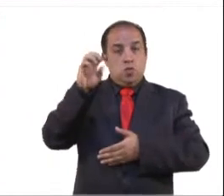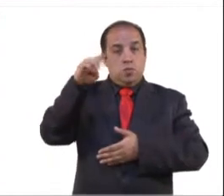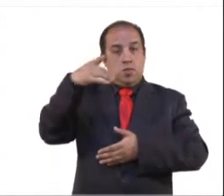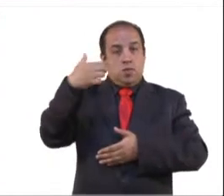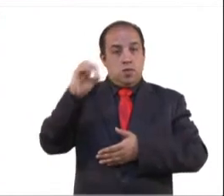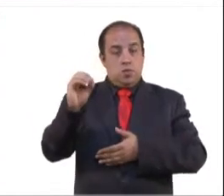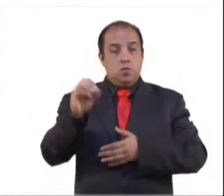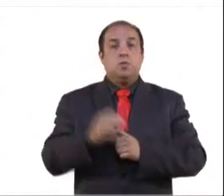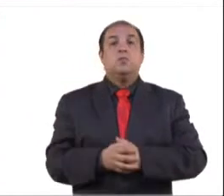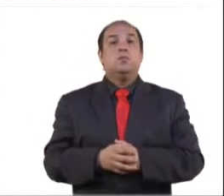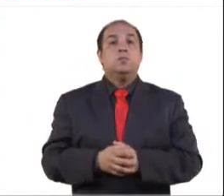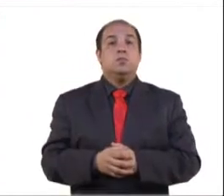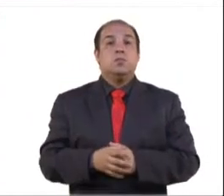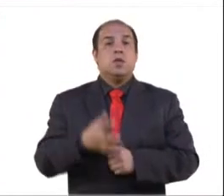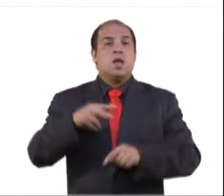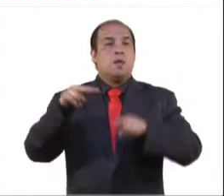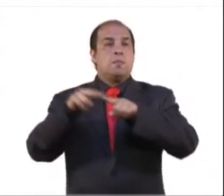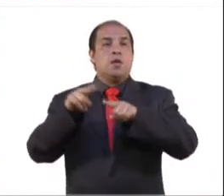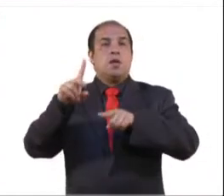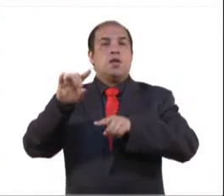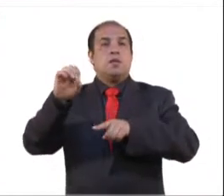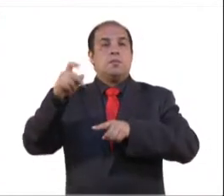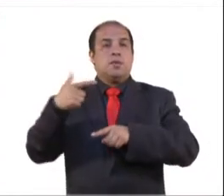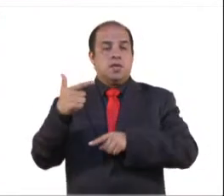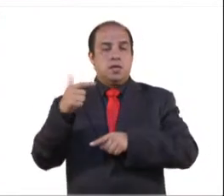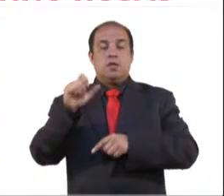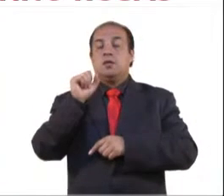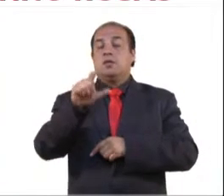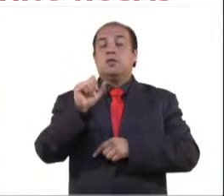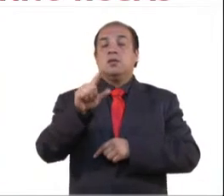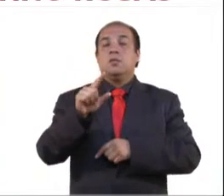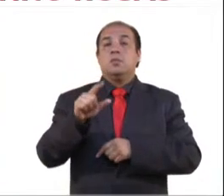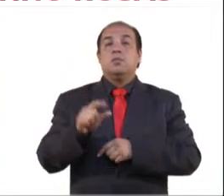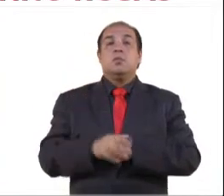y en el Monumento a Lázaro Cárdenas también.